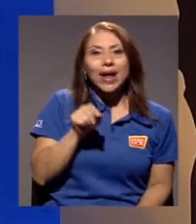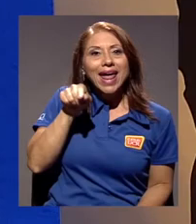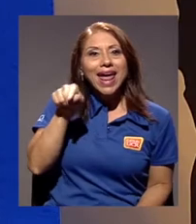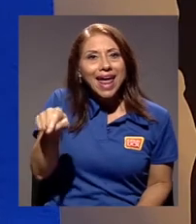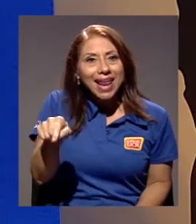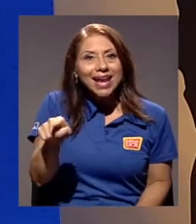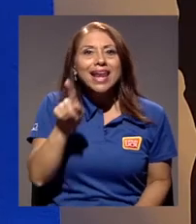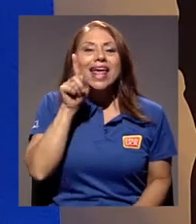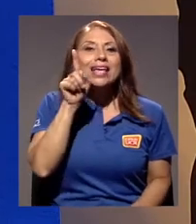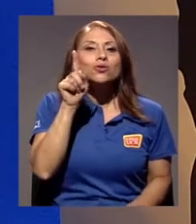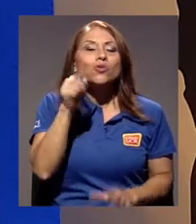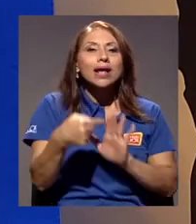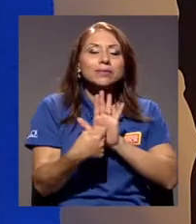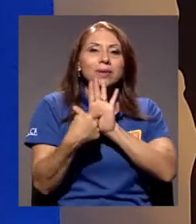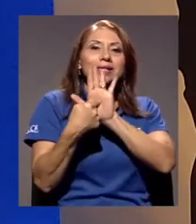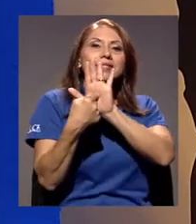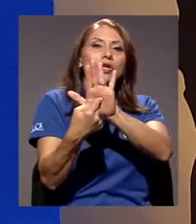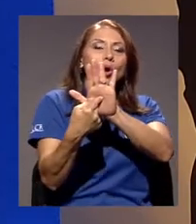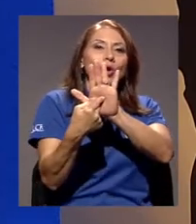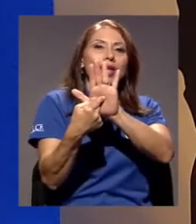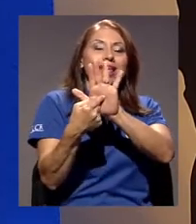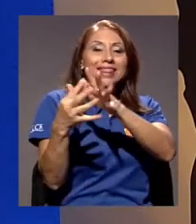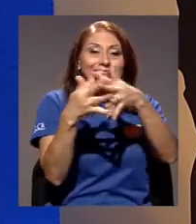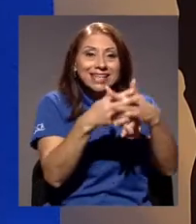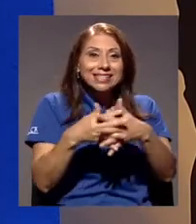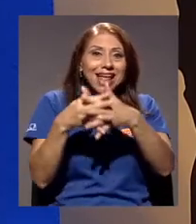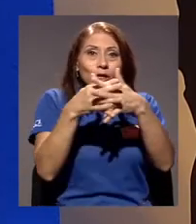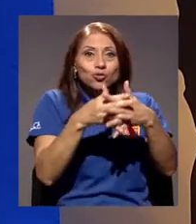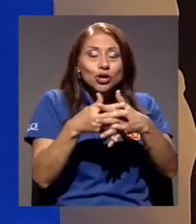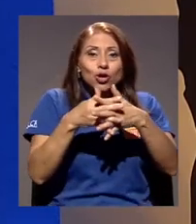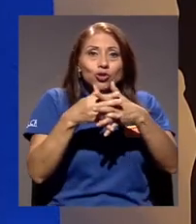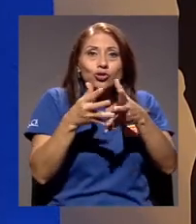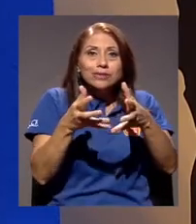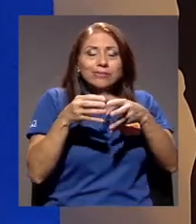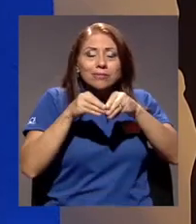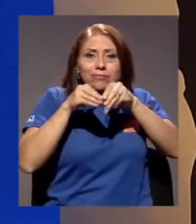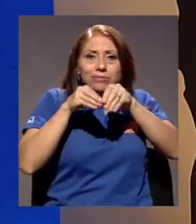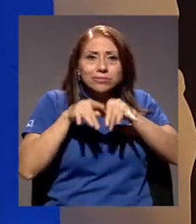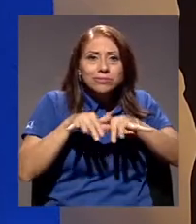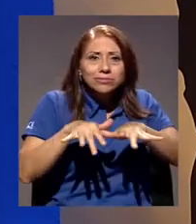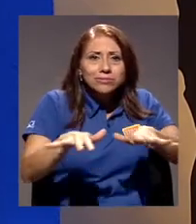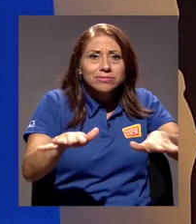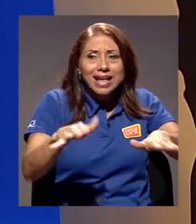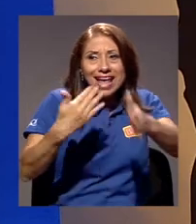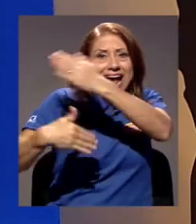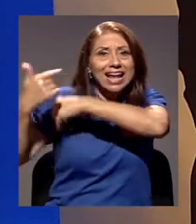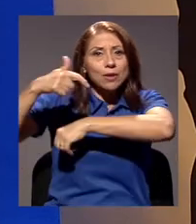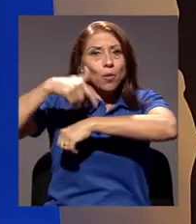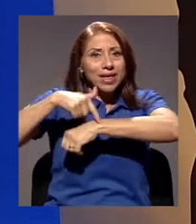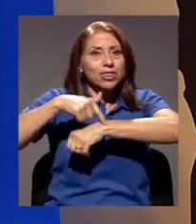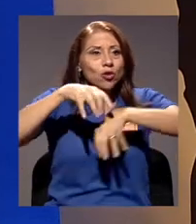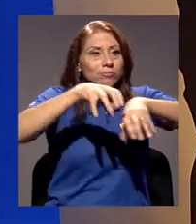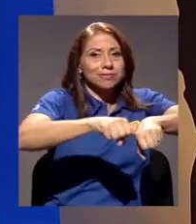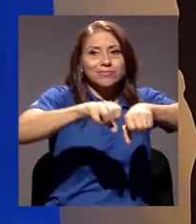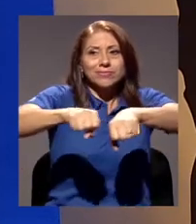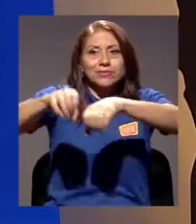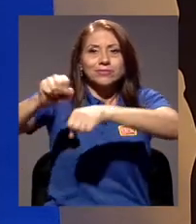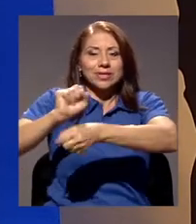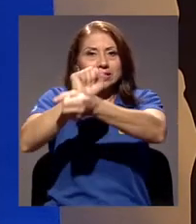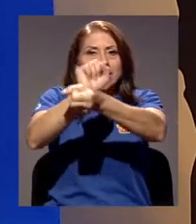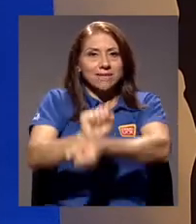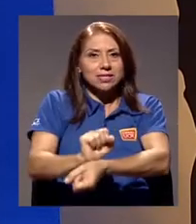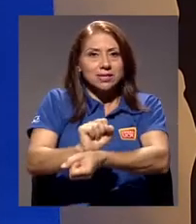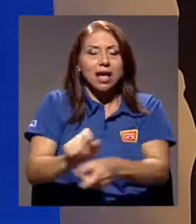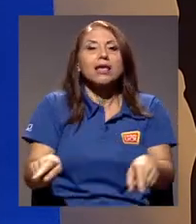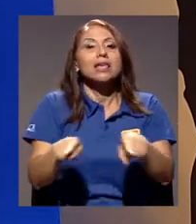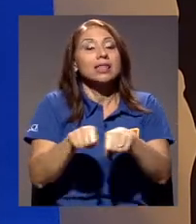de el expansionismo de los eeuu en ese momento expansionismo esclavista y que se nutre